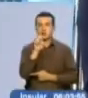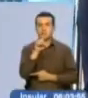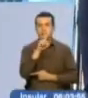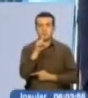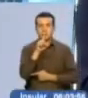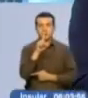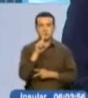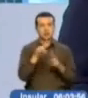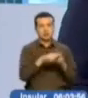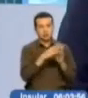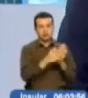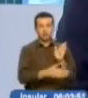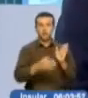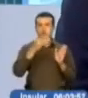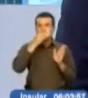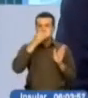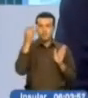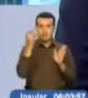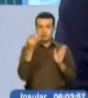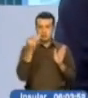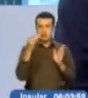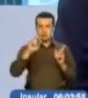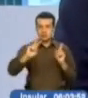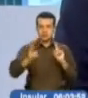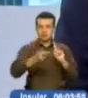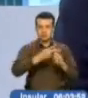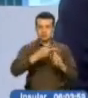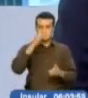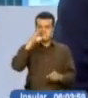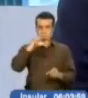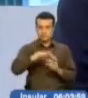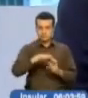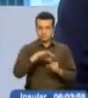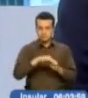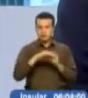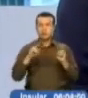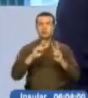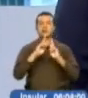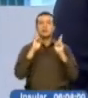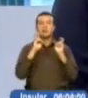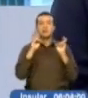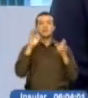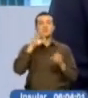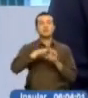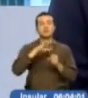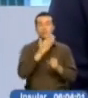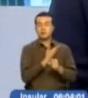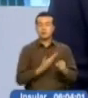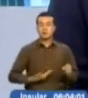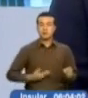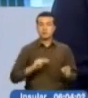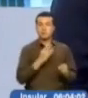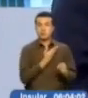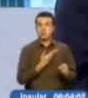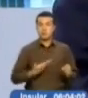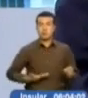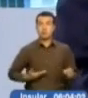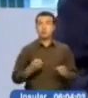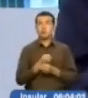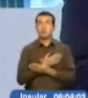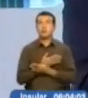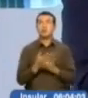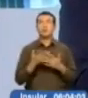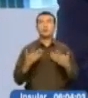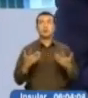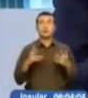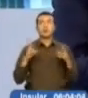inicio oficial de la campaña para la segunda vuelta en relación a las elecciones para presidente y vicepresidente. Vamos a hablar de esta